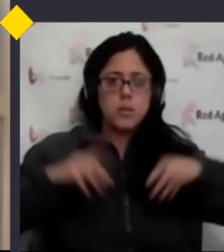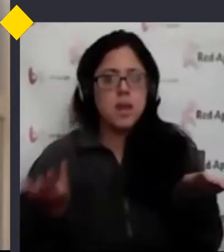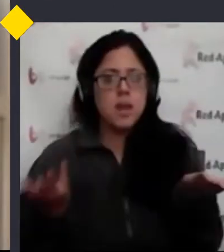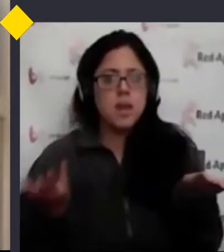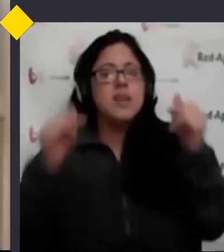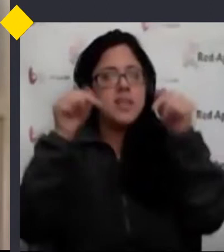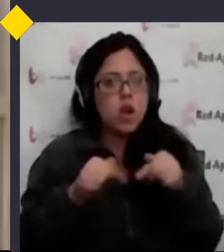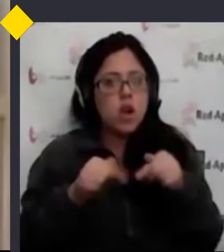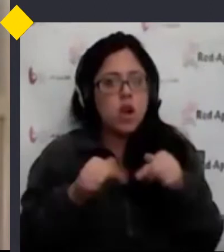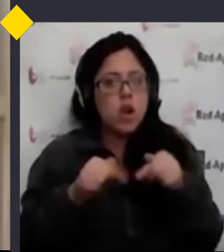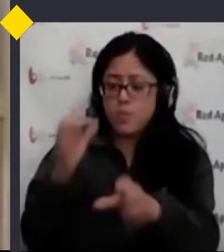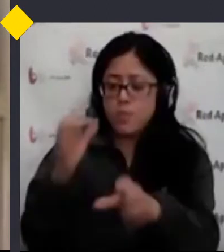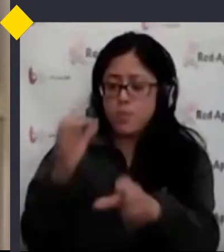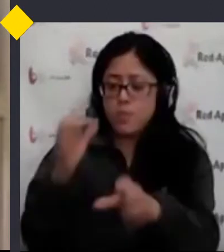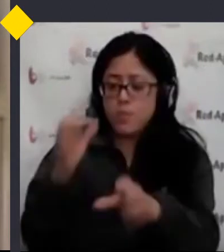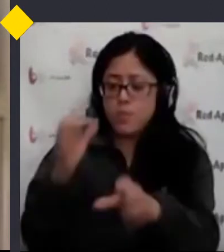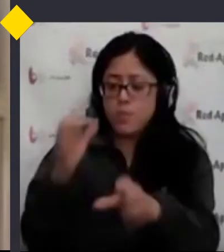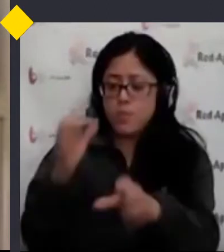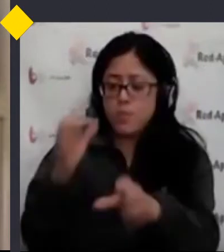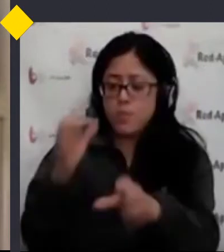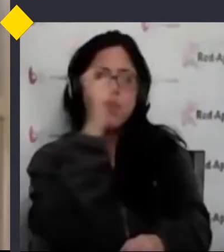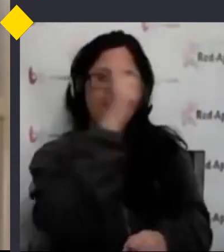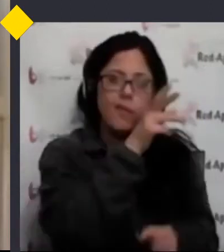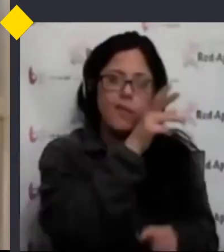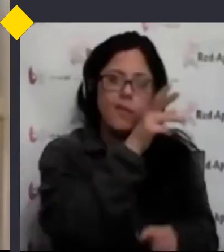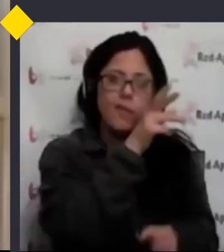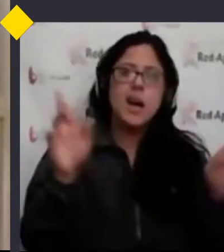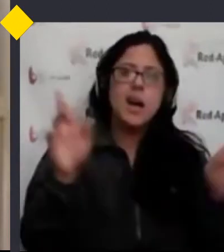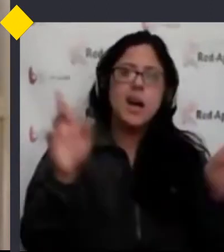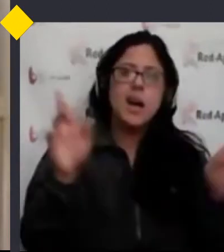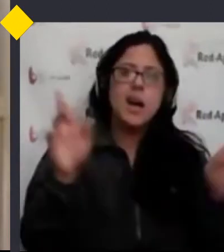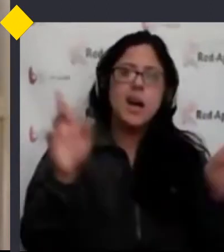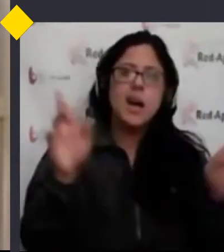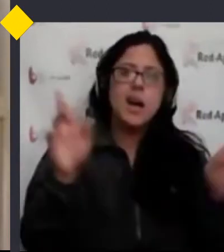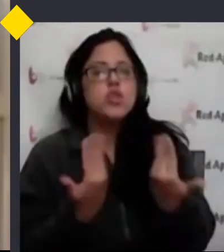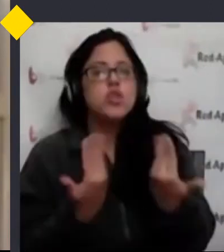empleo, que va a ser más difícil recuperar, y por eso ahora estamos esperando el anuncio